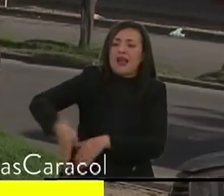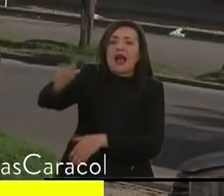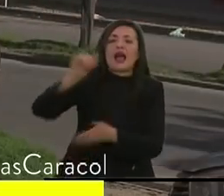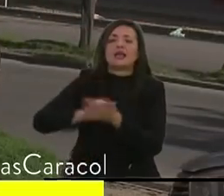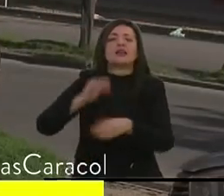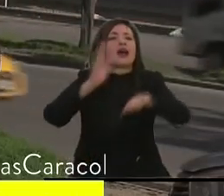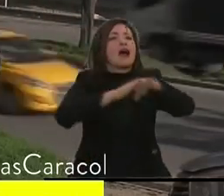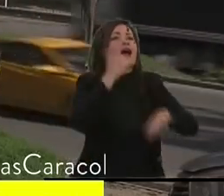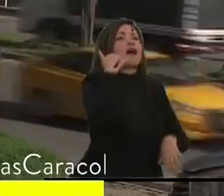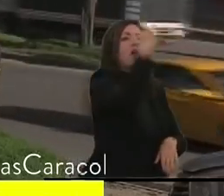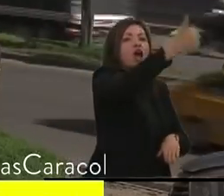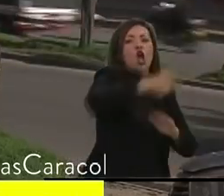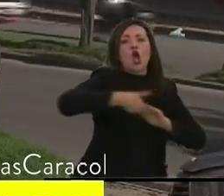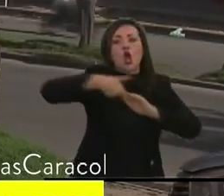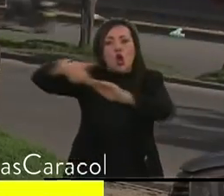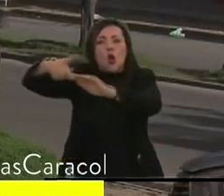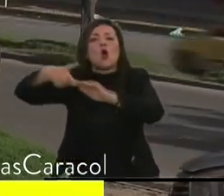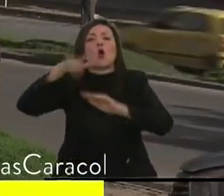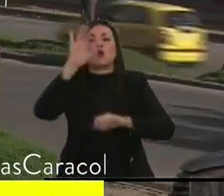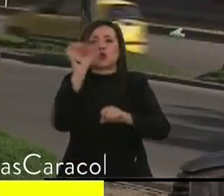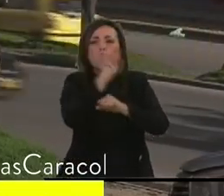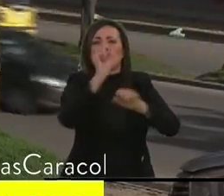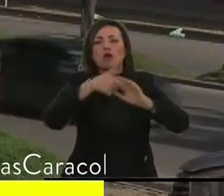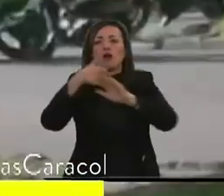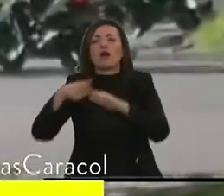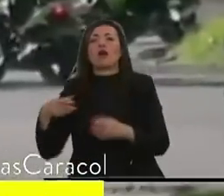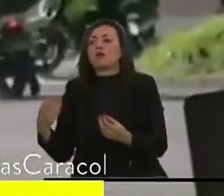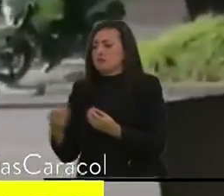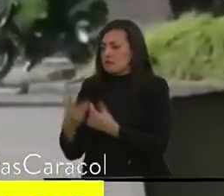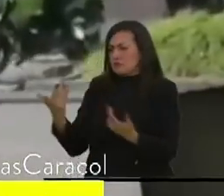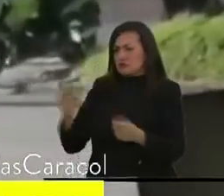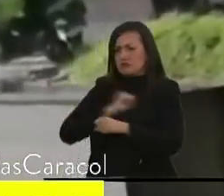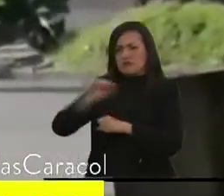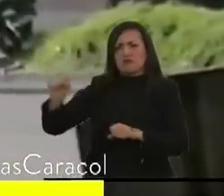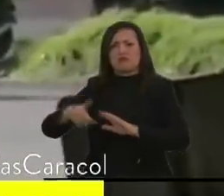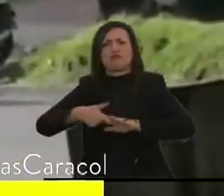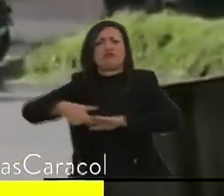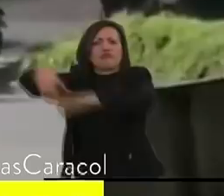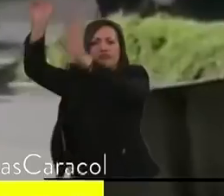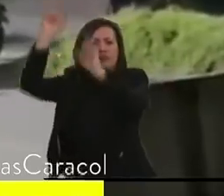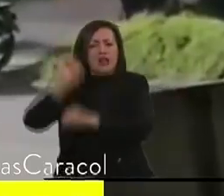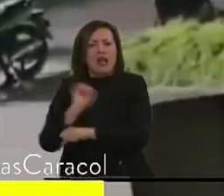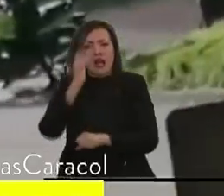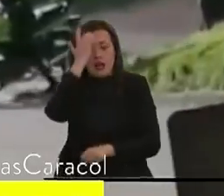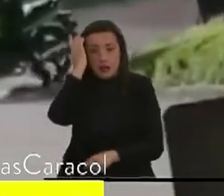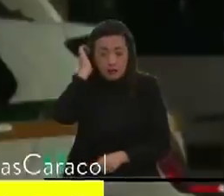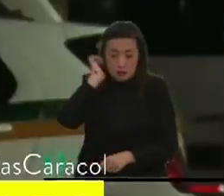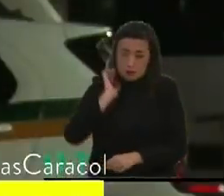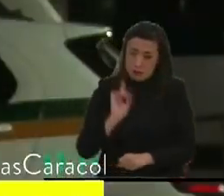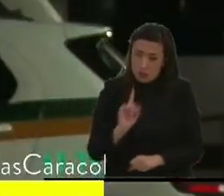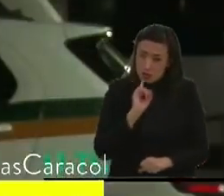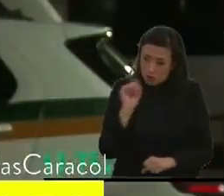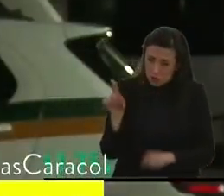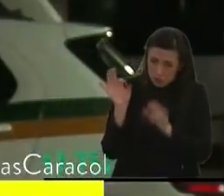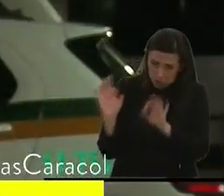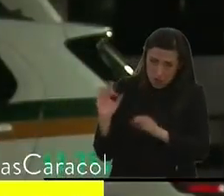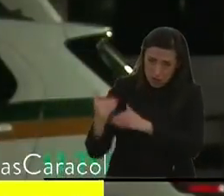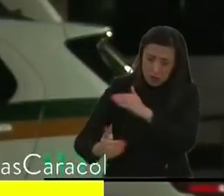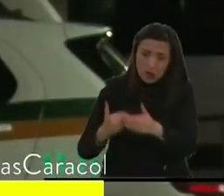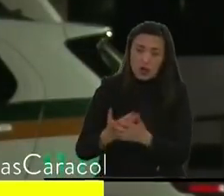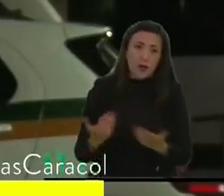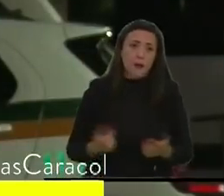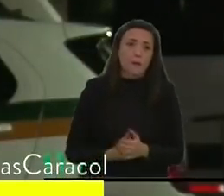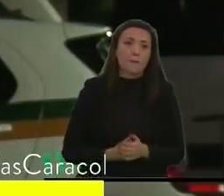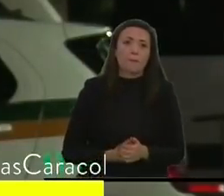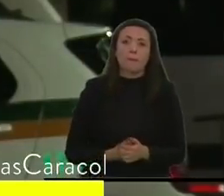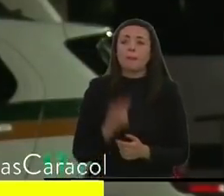una compañera y se llevaron en el carro. ¿Pero está bien realizado el procedimiento? Una persecución y vemos que el ciudadano